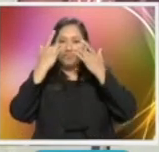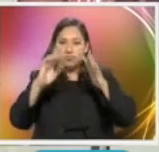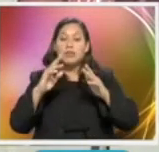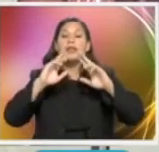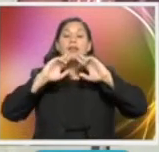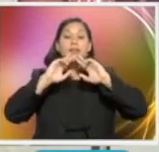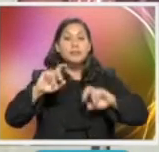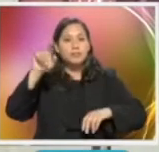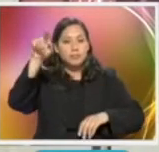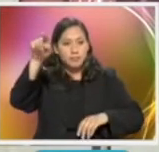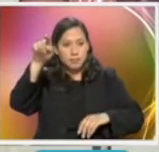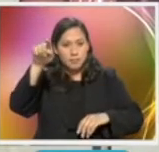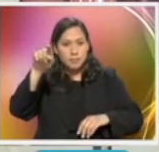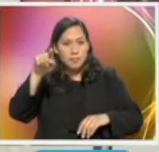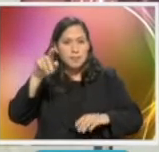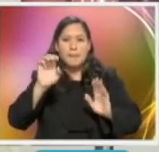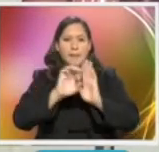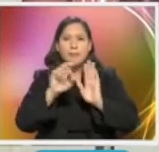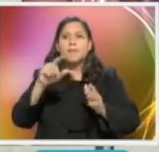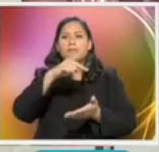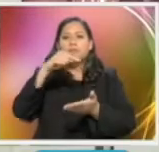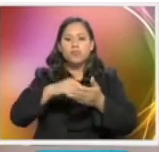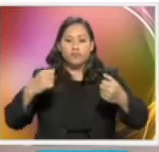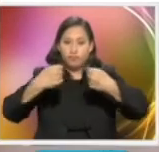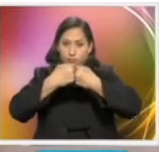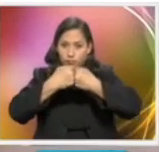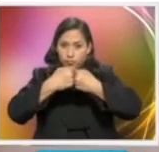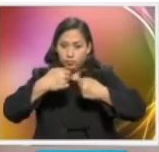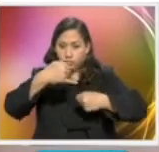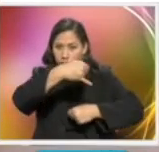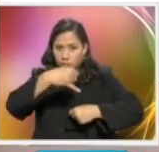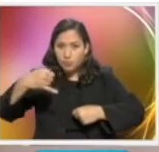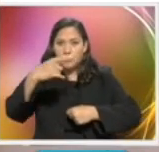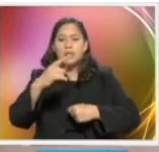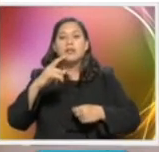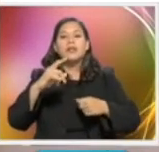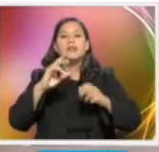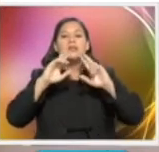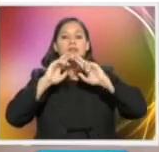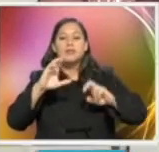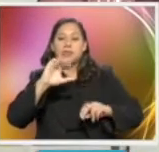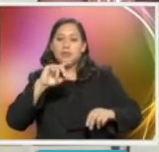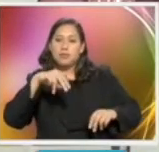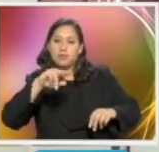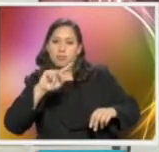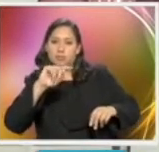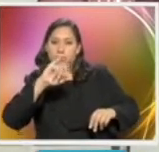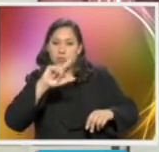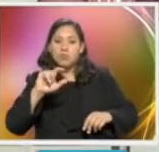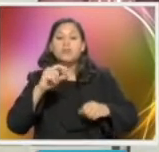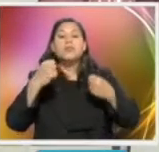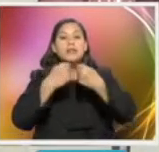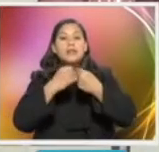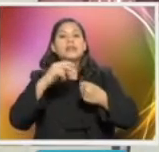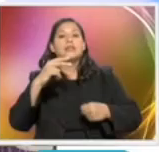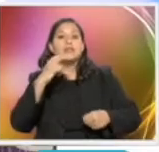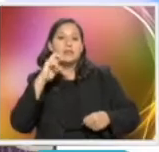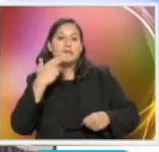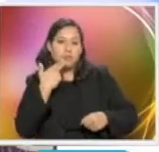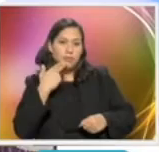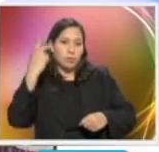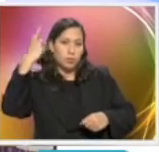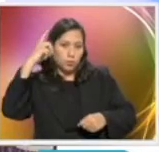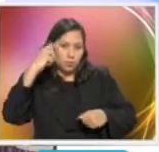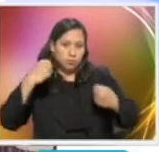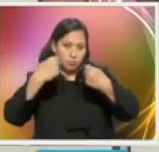hacienda, digamos, estaba en los límites donde se retira, que es la hacienda de Canutillo, estaba entre los límites de Chihuahua y de Durango. Okay. Ahí es